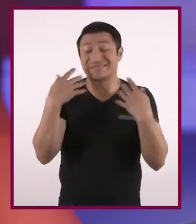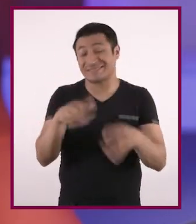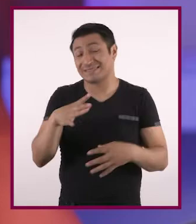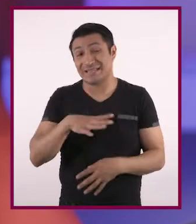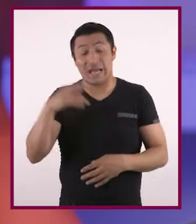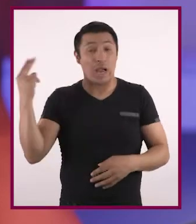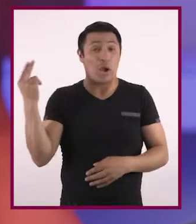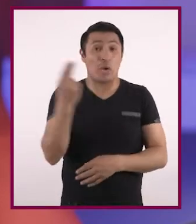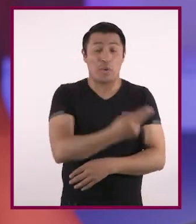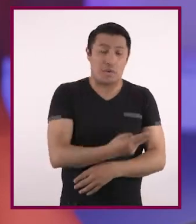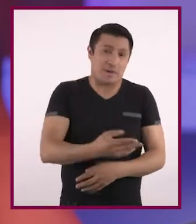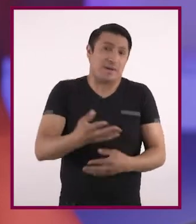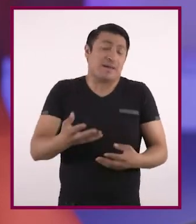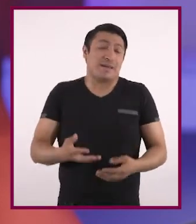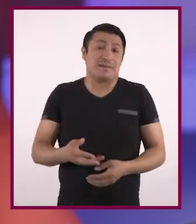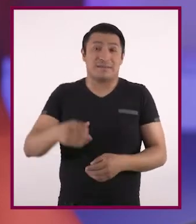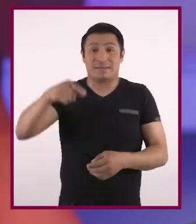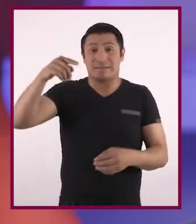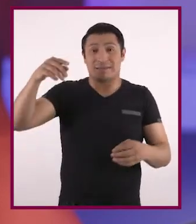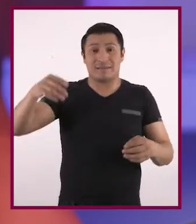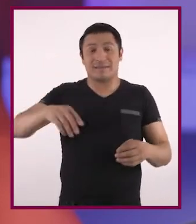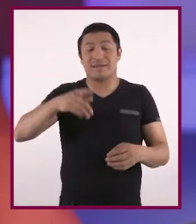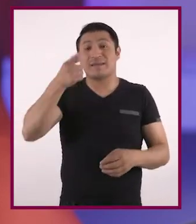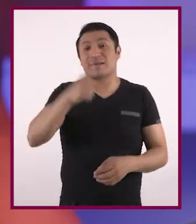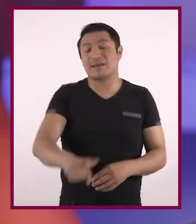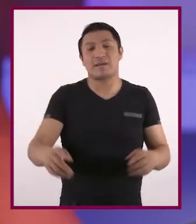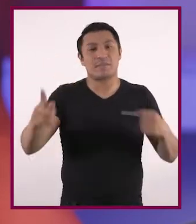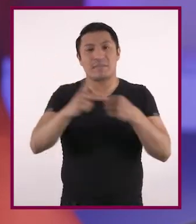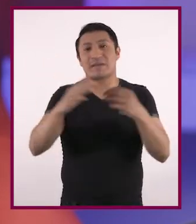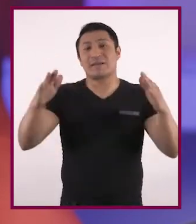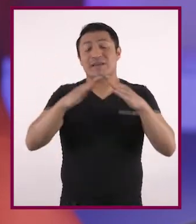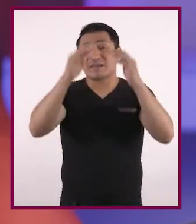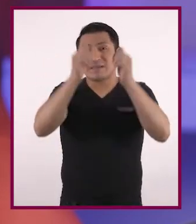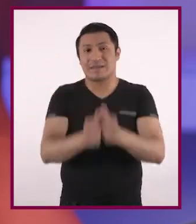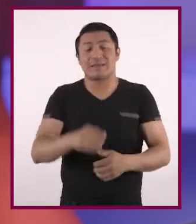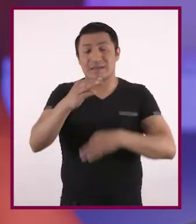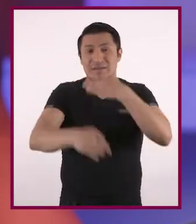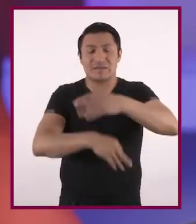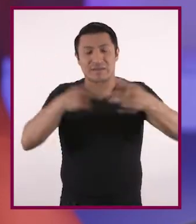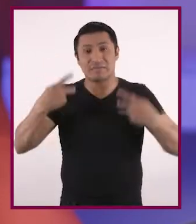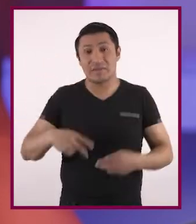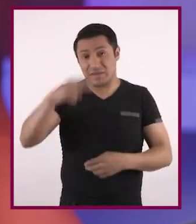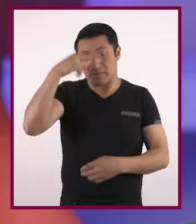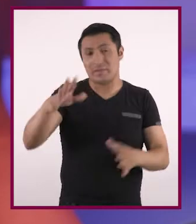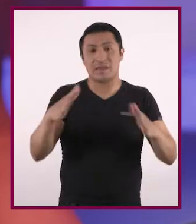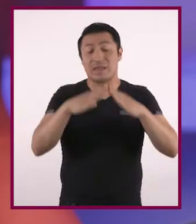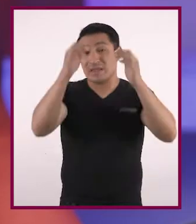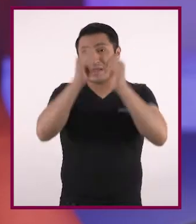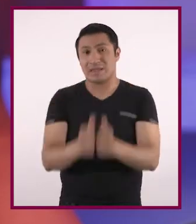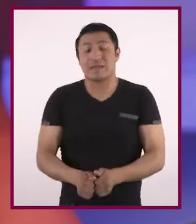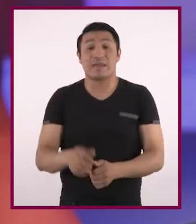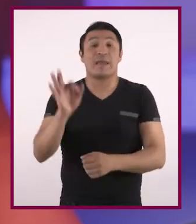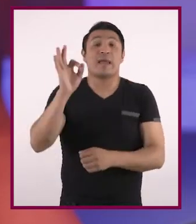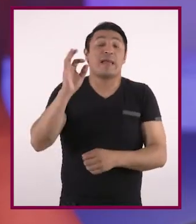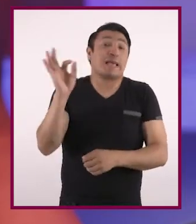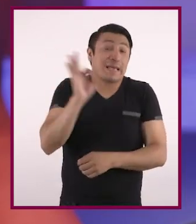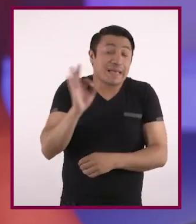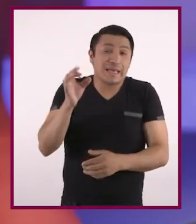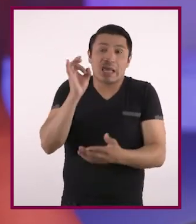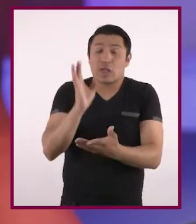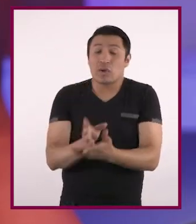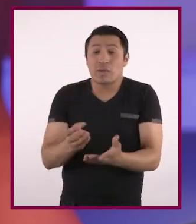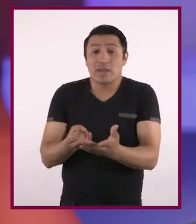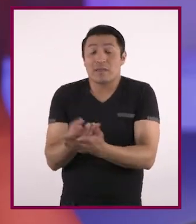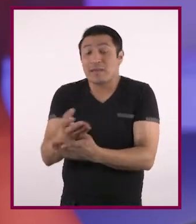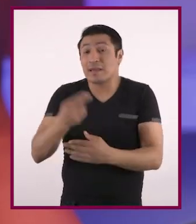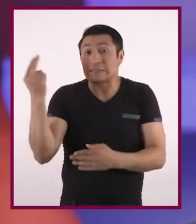la principal consigna en nuestro país fue quédate en casa. Todas las mexicanas, todos los mexicanos nos quedamos en casa, a menos de que fuera necesario salir. Ahí